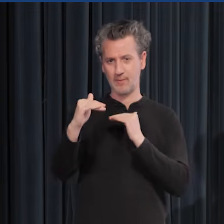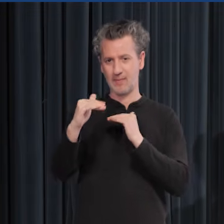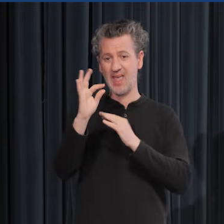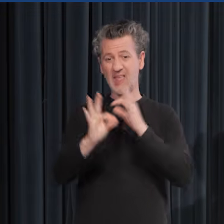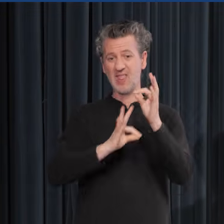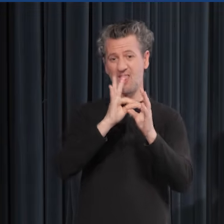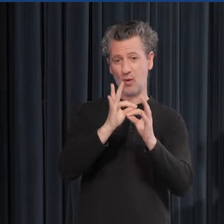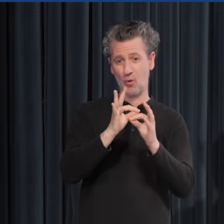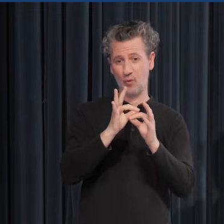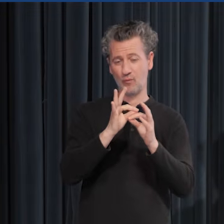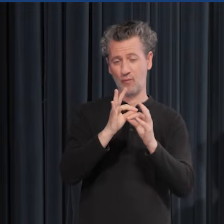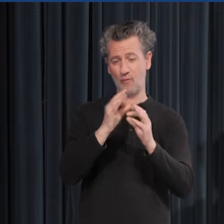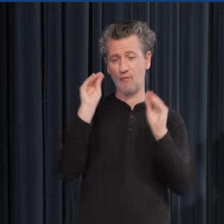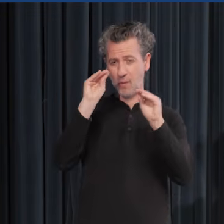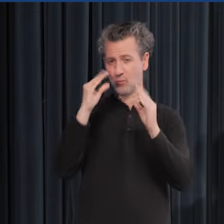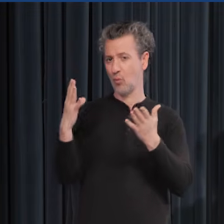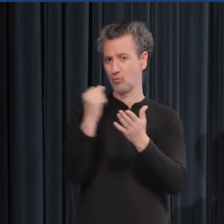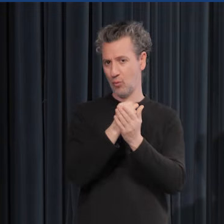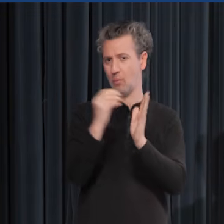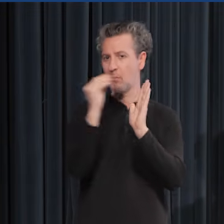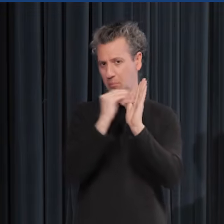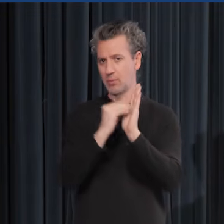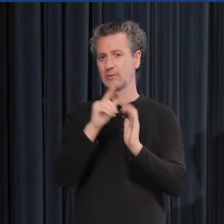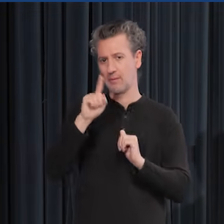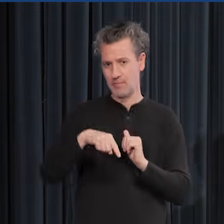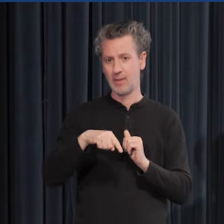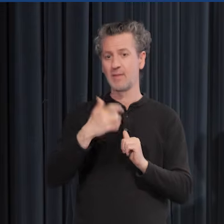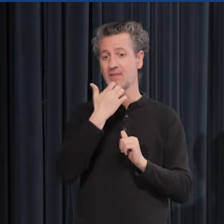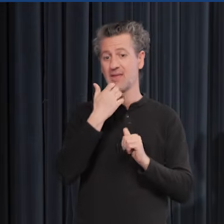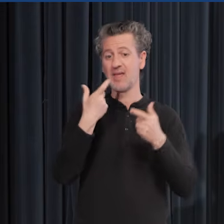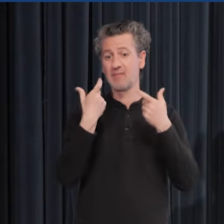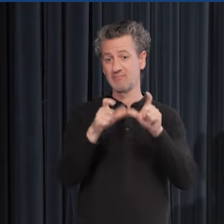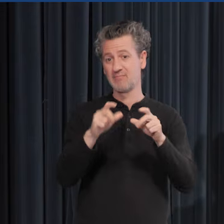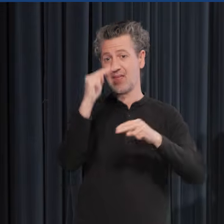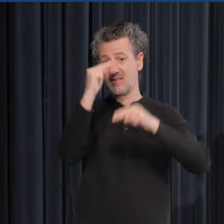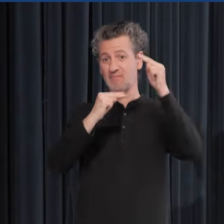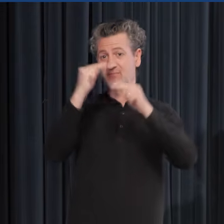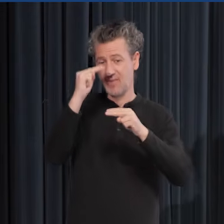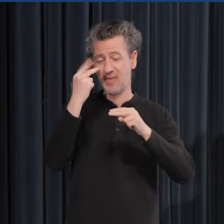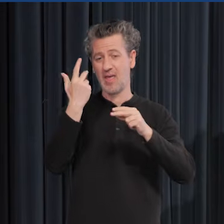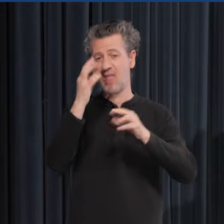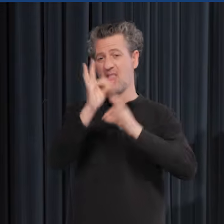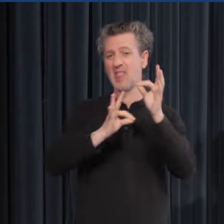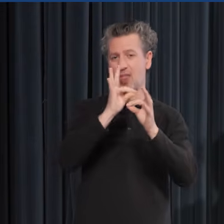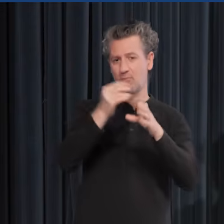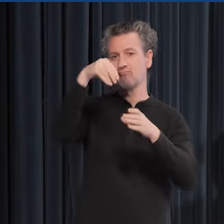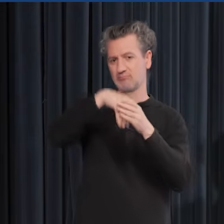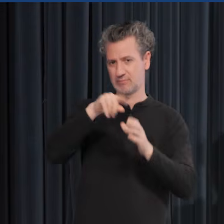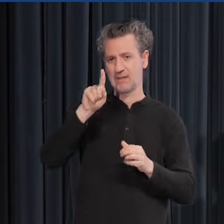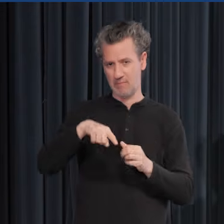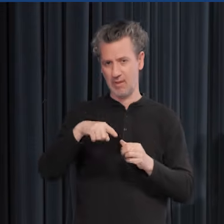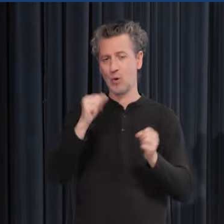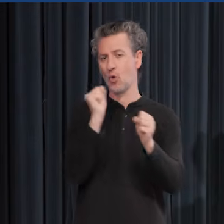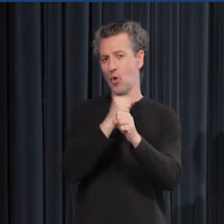ciclos formativos. Entonces eso va a ser un buen aliado ya también en los ciclos de edificación y obra civil. En el caso concreto del ciclo